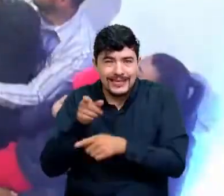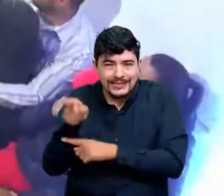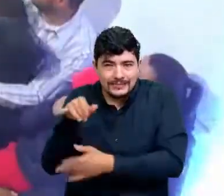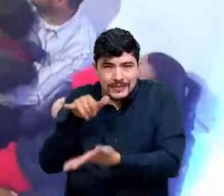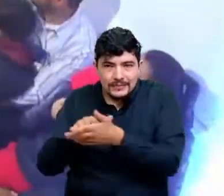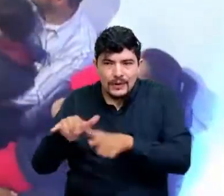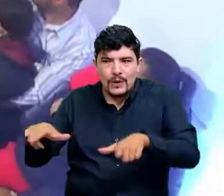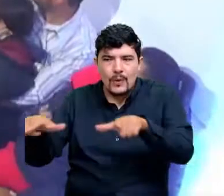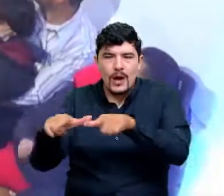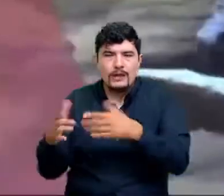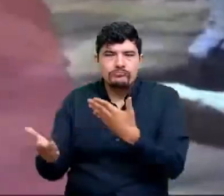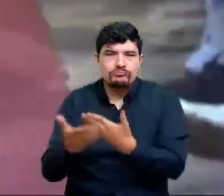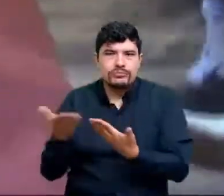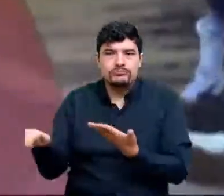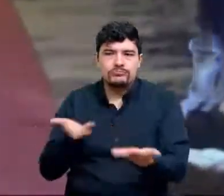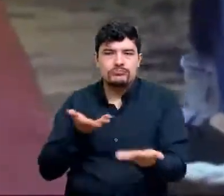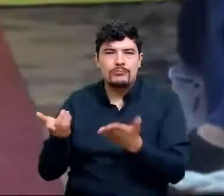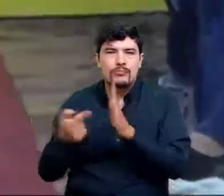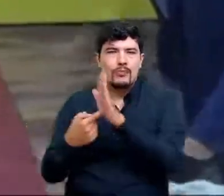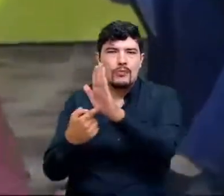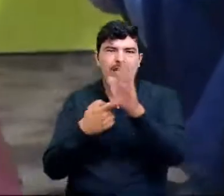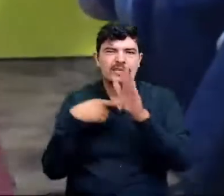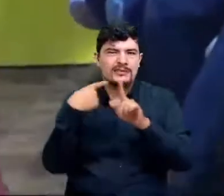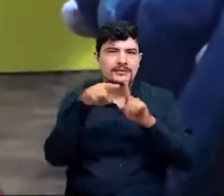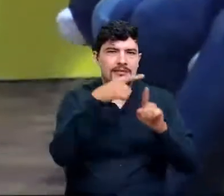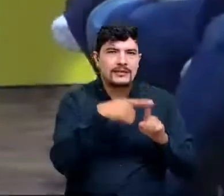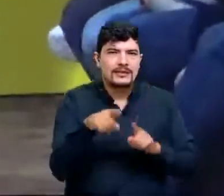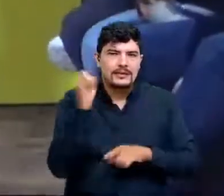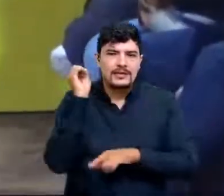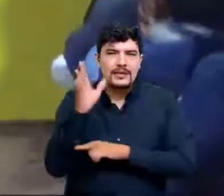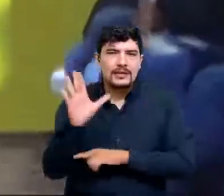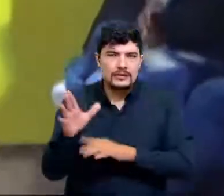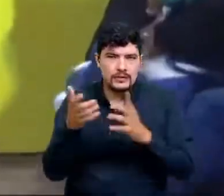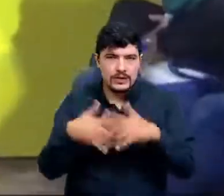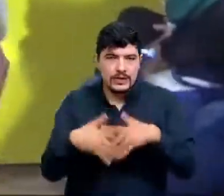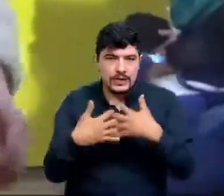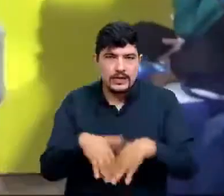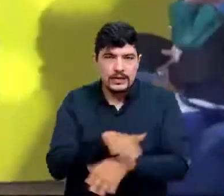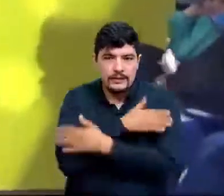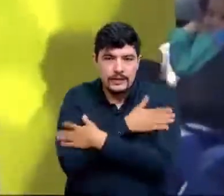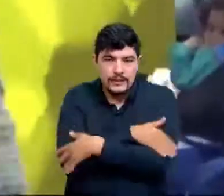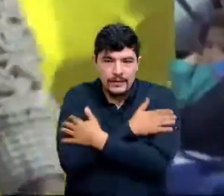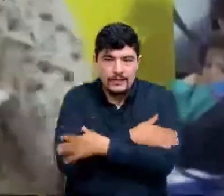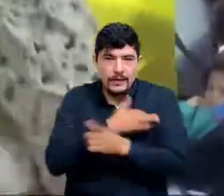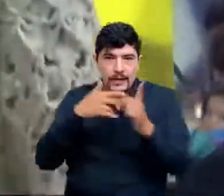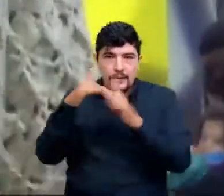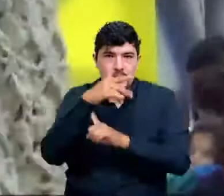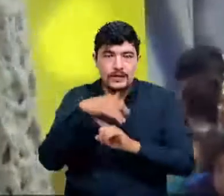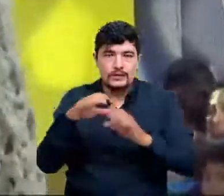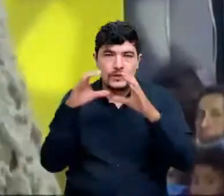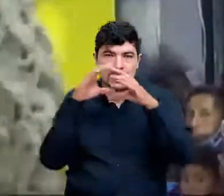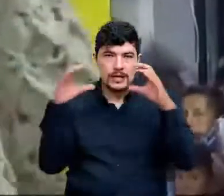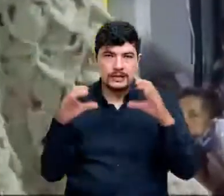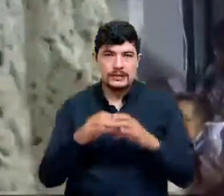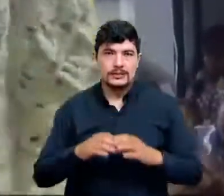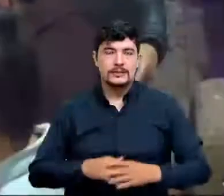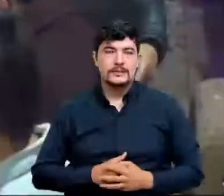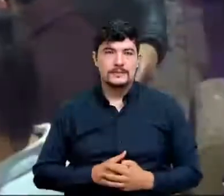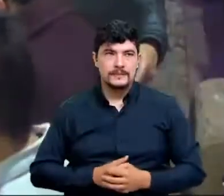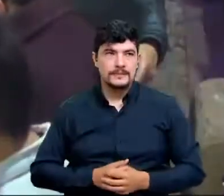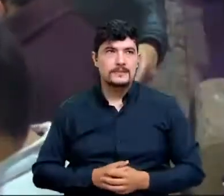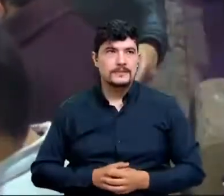esa pasarela y exhibición de los diferentes productos de los empresarios de pamplona y de la predicción de la cámara de comercio